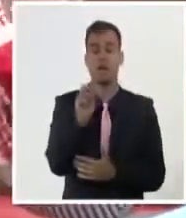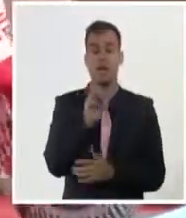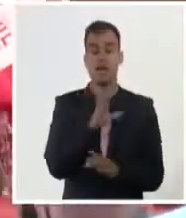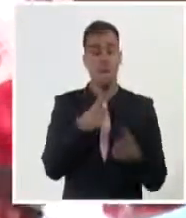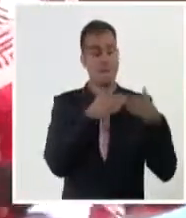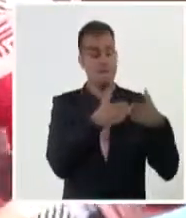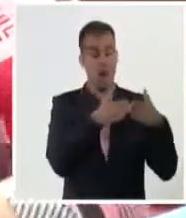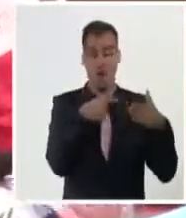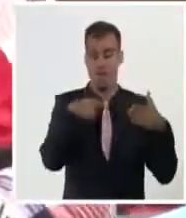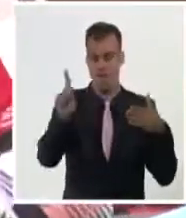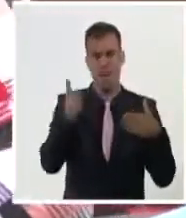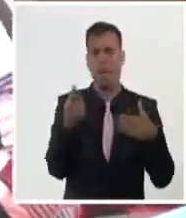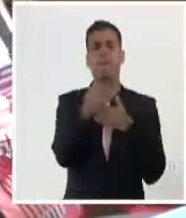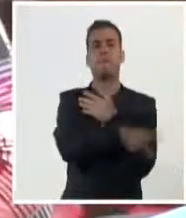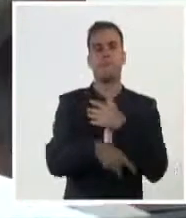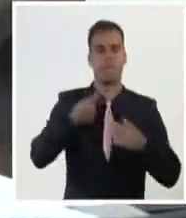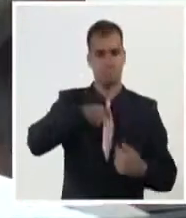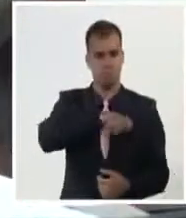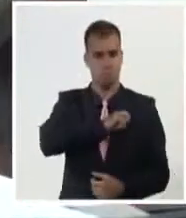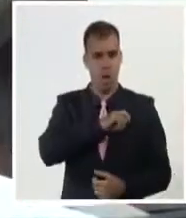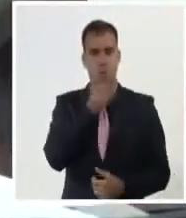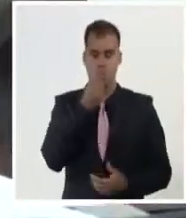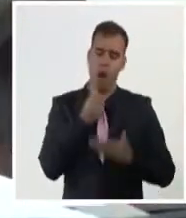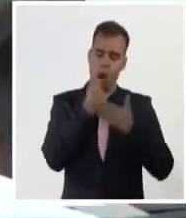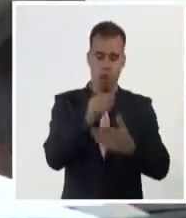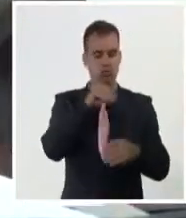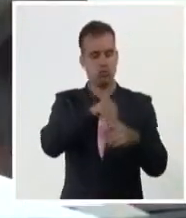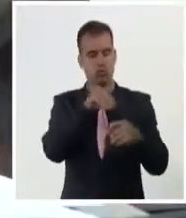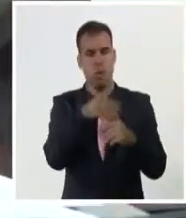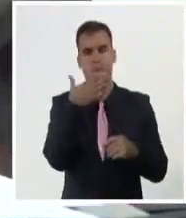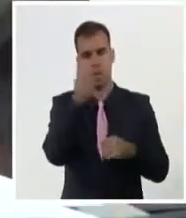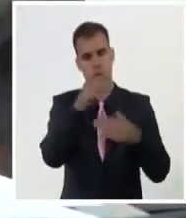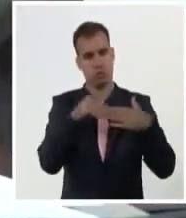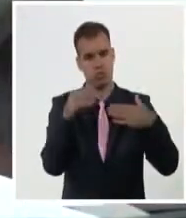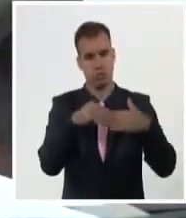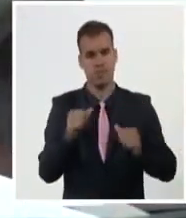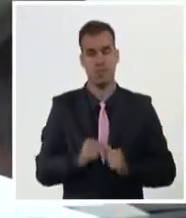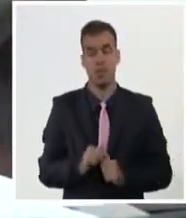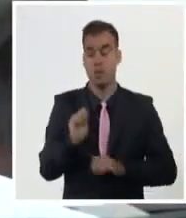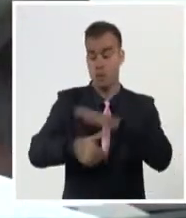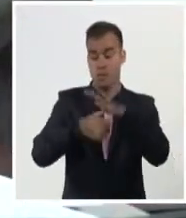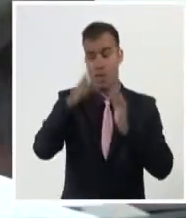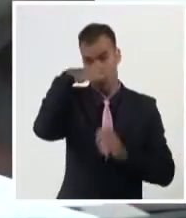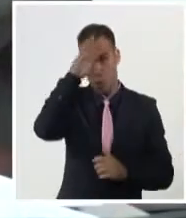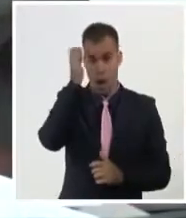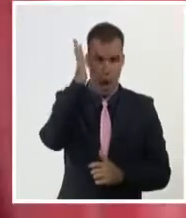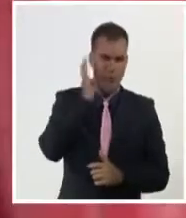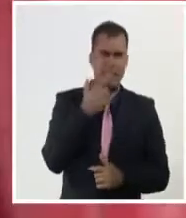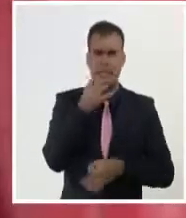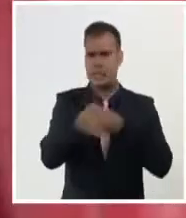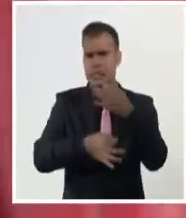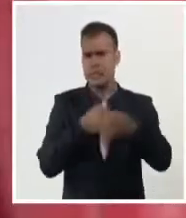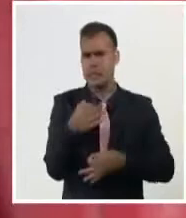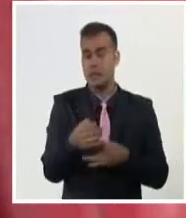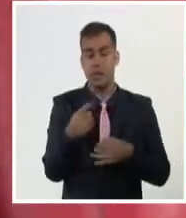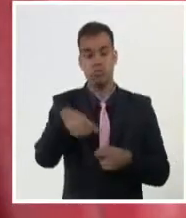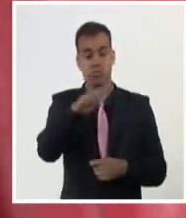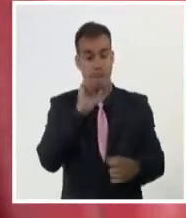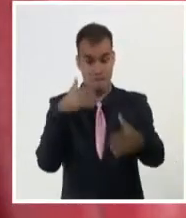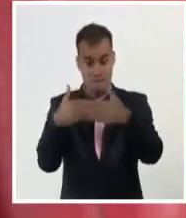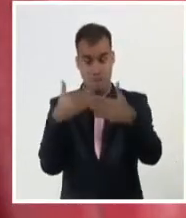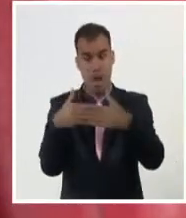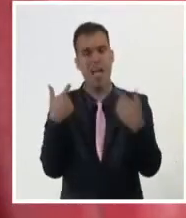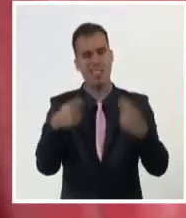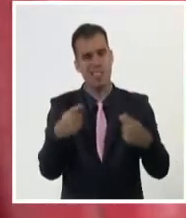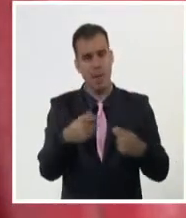España, de aportar más. Al respecto, Miguel Díaz-Canel llamó a potenciar en las entidades económicas un enfoque que motive,